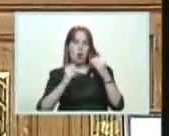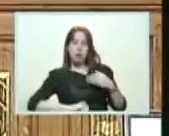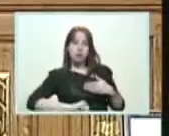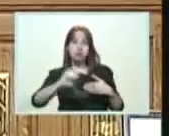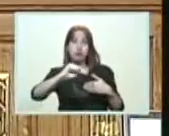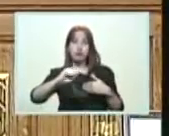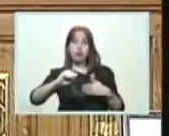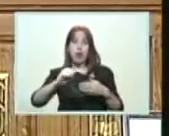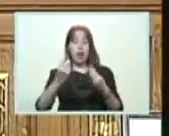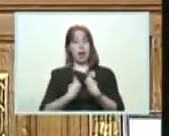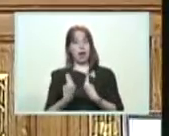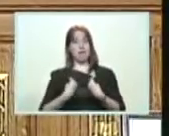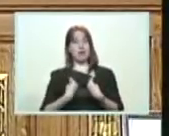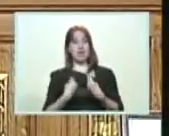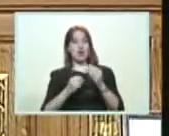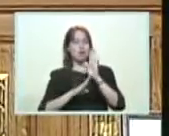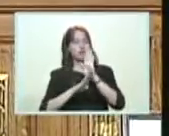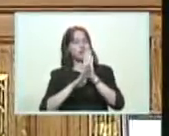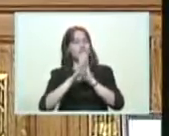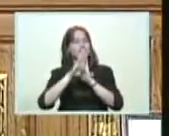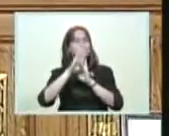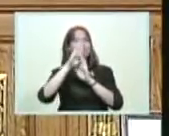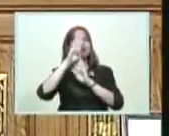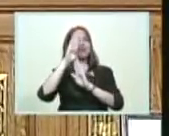vida, cómo se desarrolla la vida.